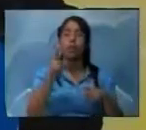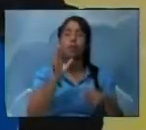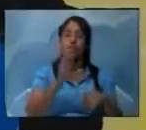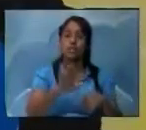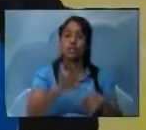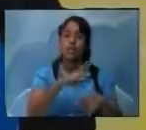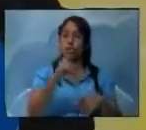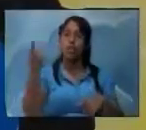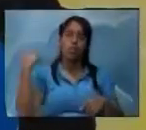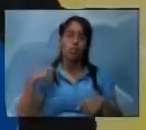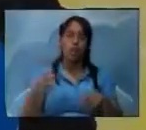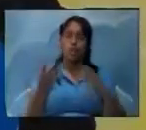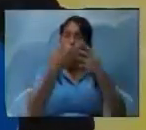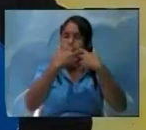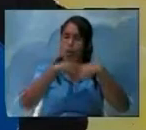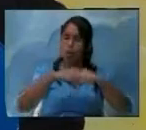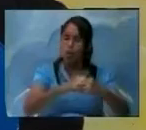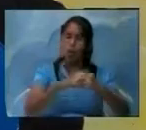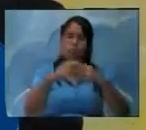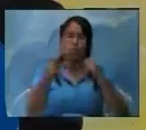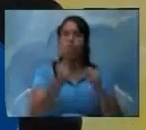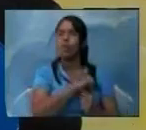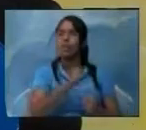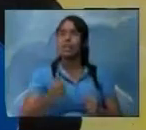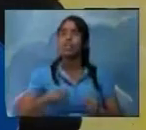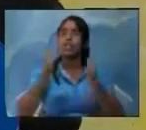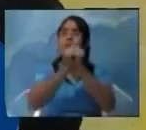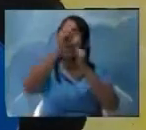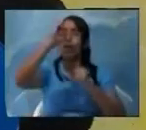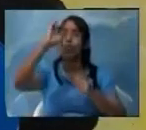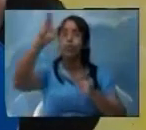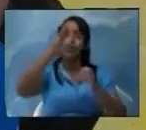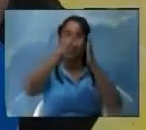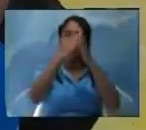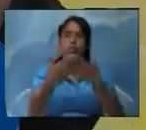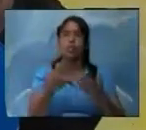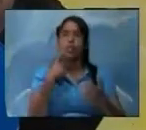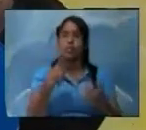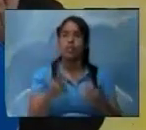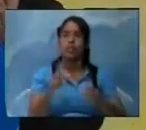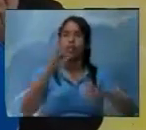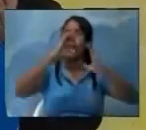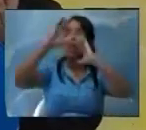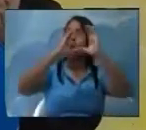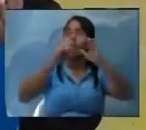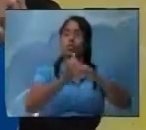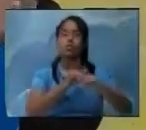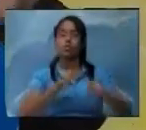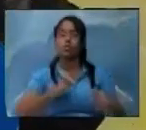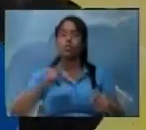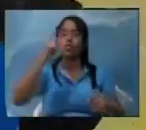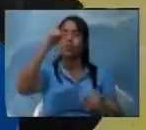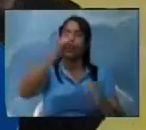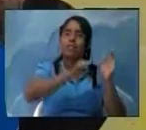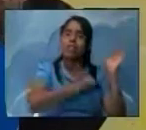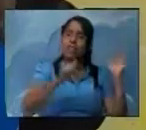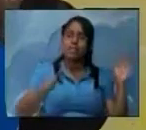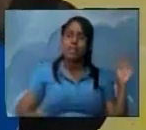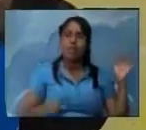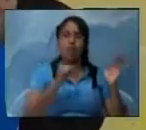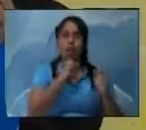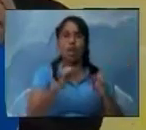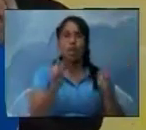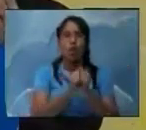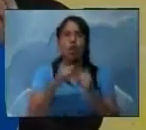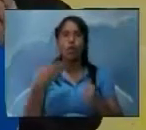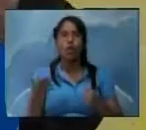no tienen una comunión íntima con el Señor. La Biblia dice que la comunión íntima del Señor es con